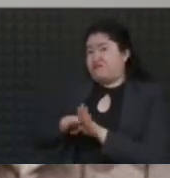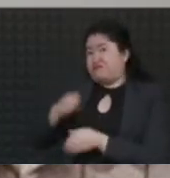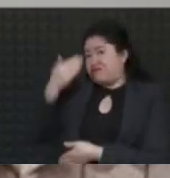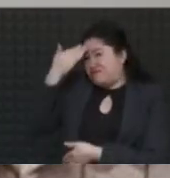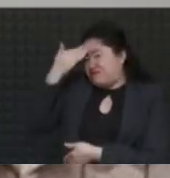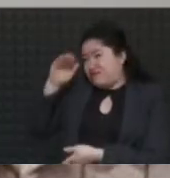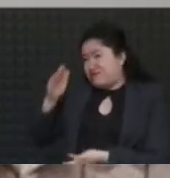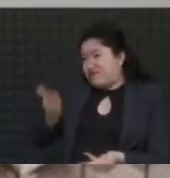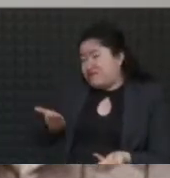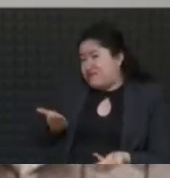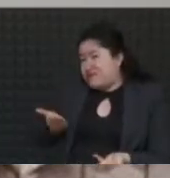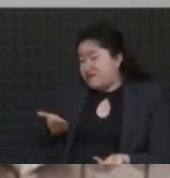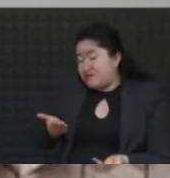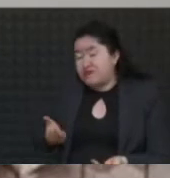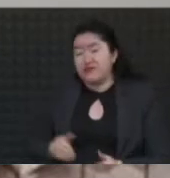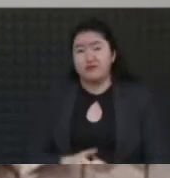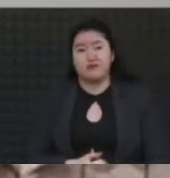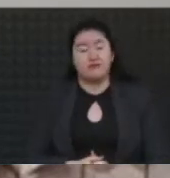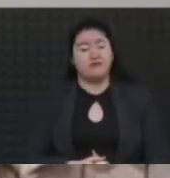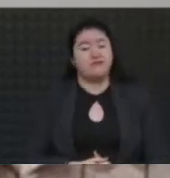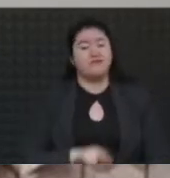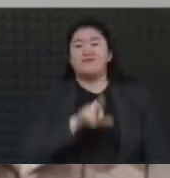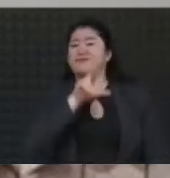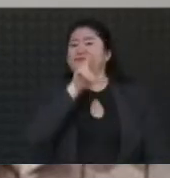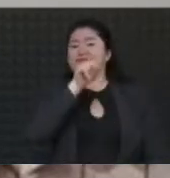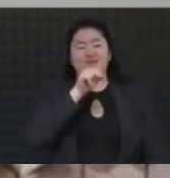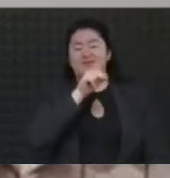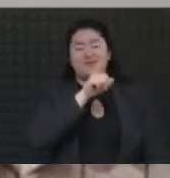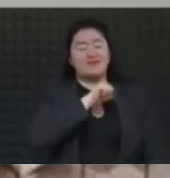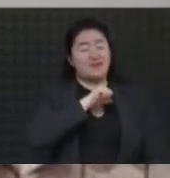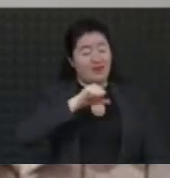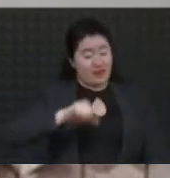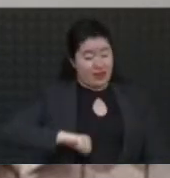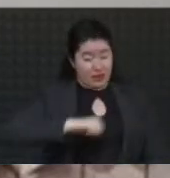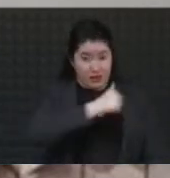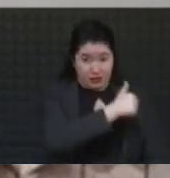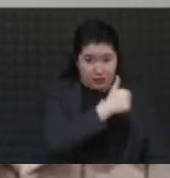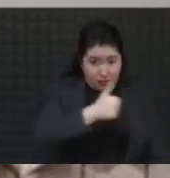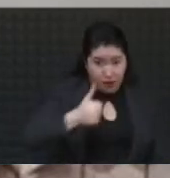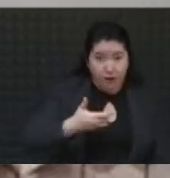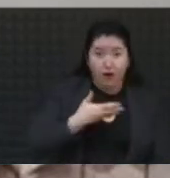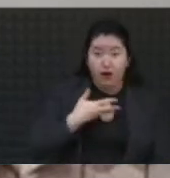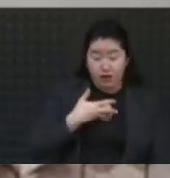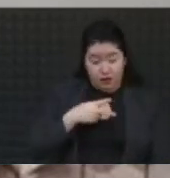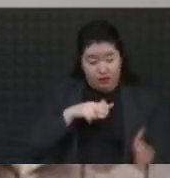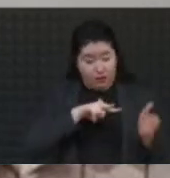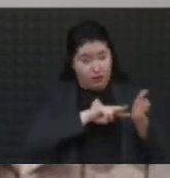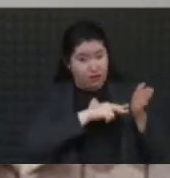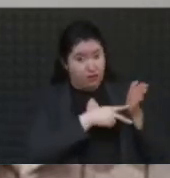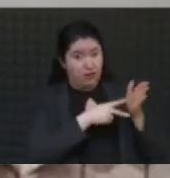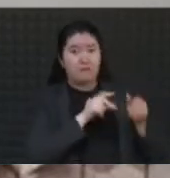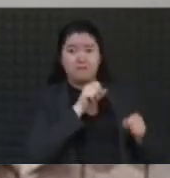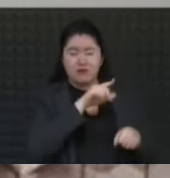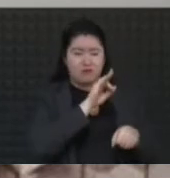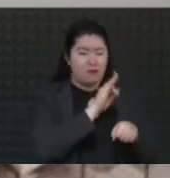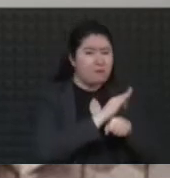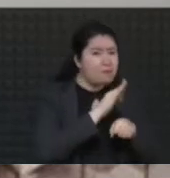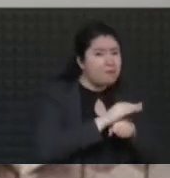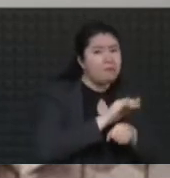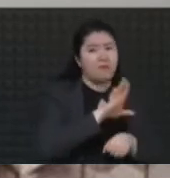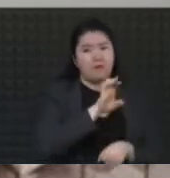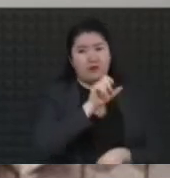hay áreas especiales. Todas las alcaldías tienen áreas de protección civil, que son quienes hacen una primera inspección,